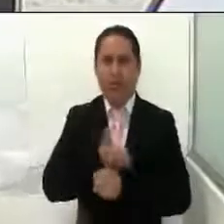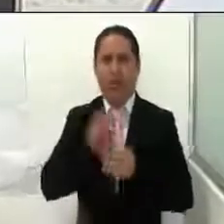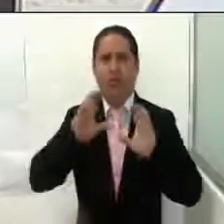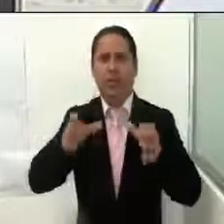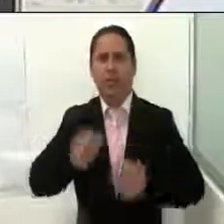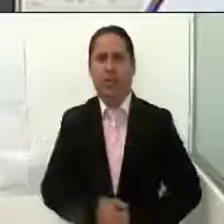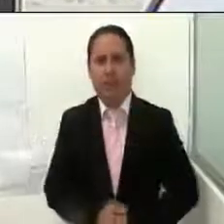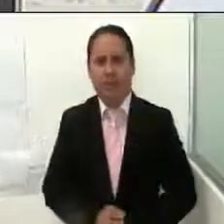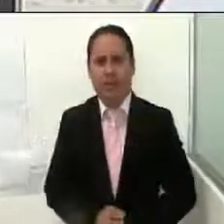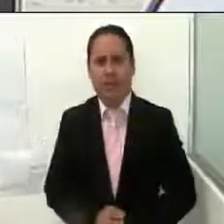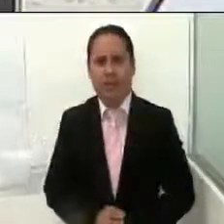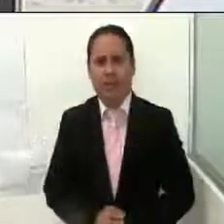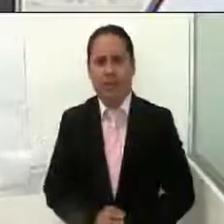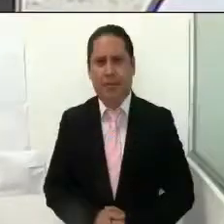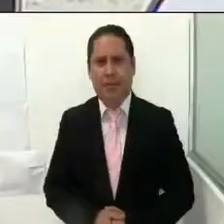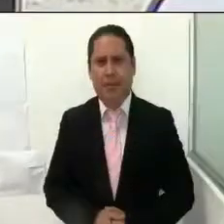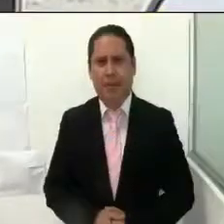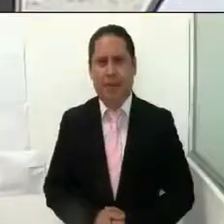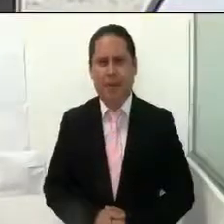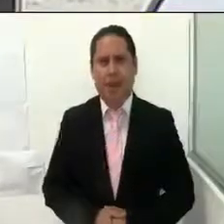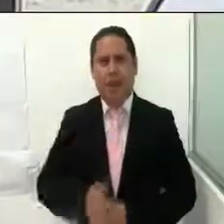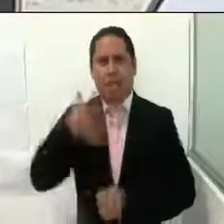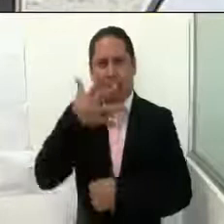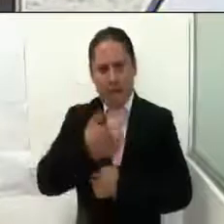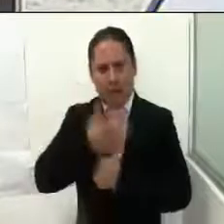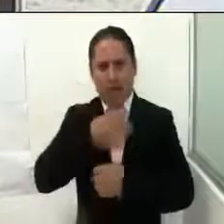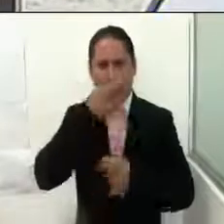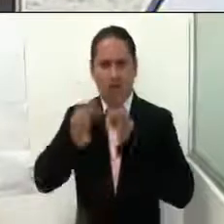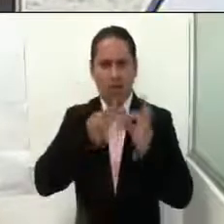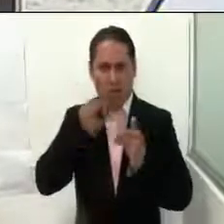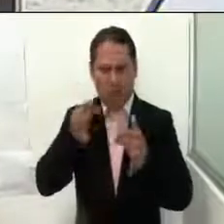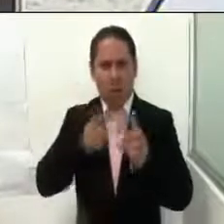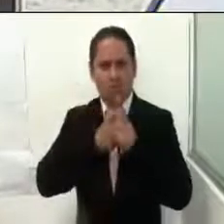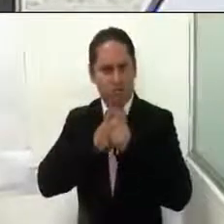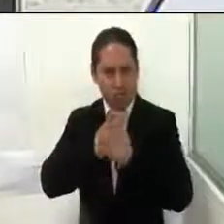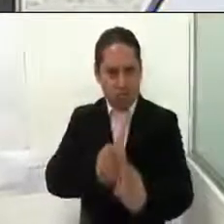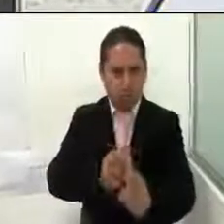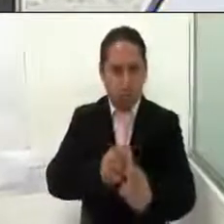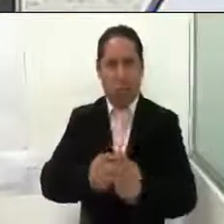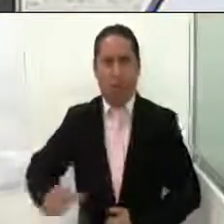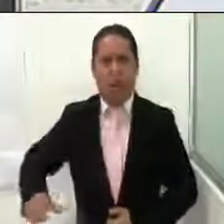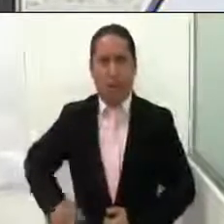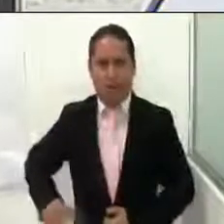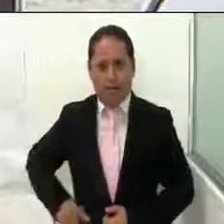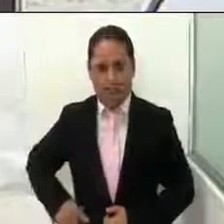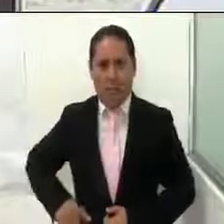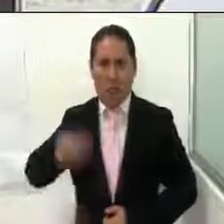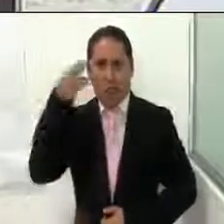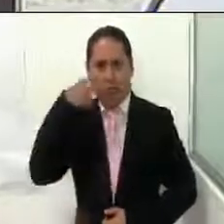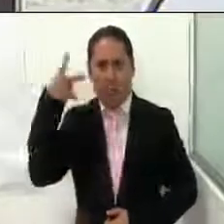y llevar efecto la glosa al quinto informe de gobierno del licenciado manuel velasco